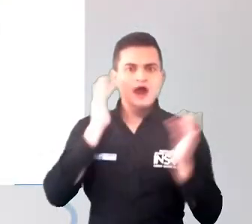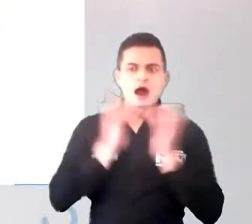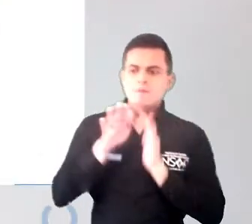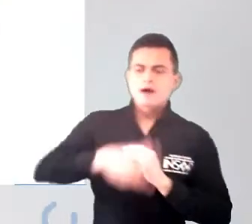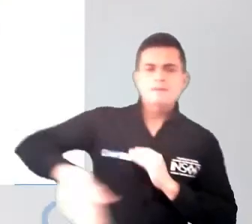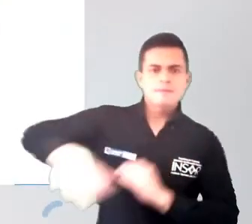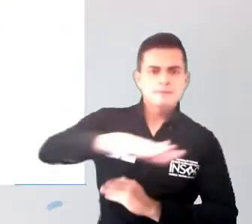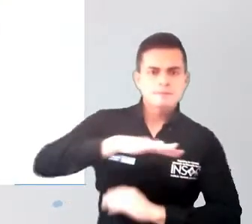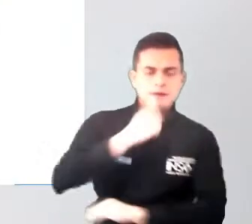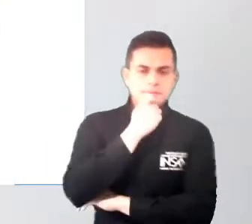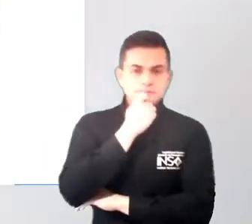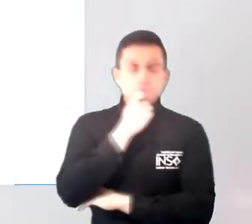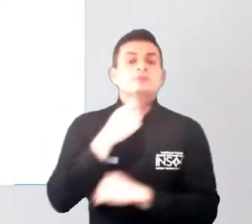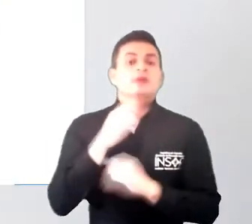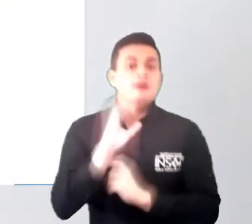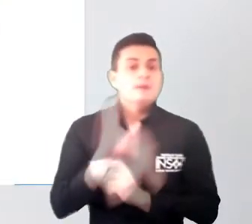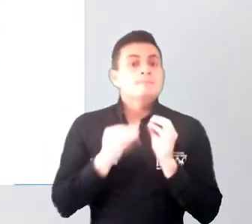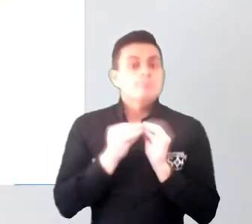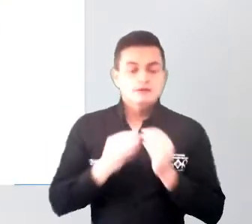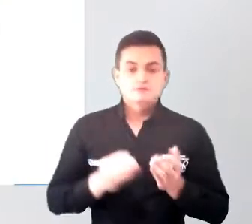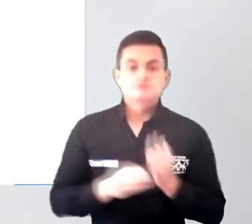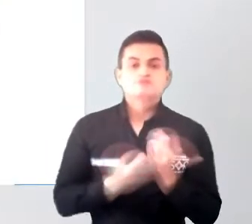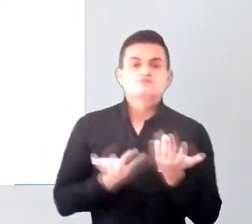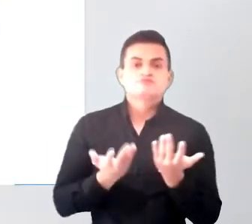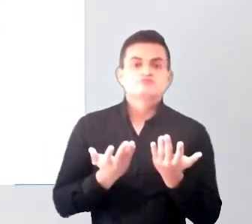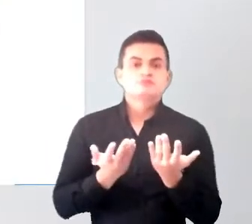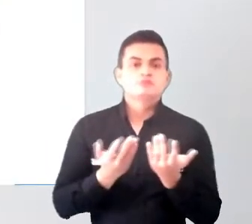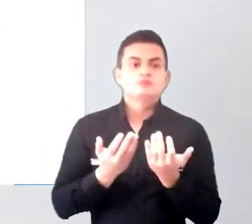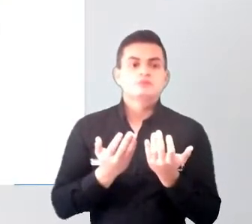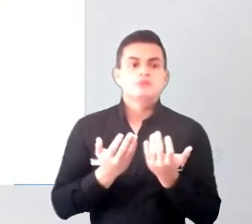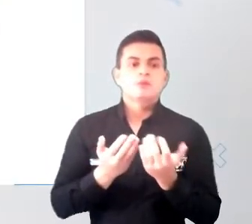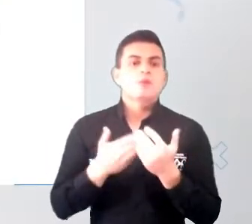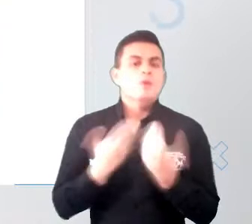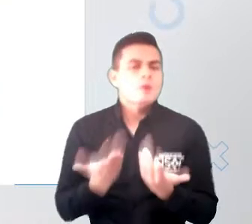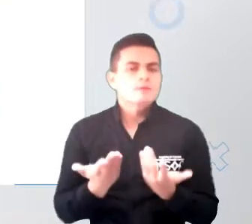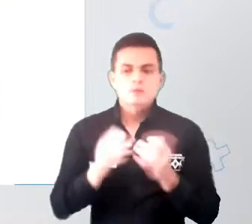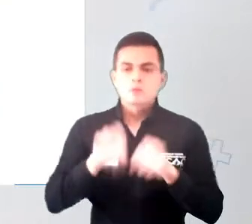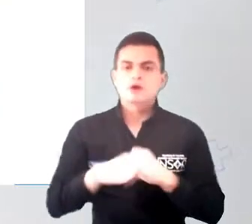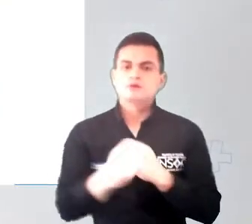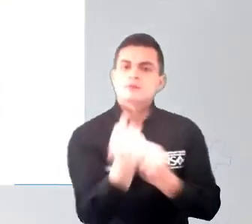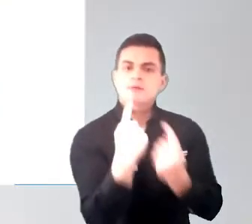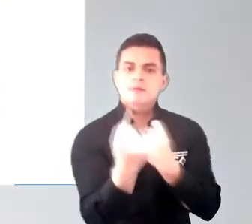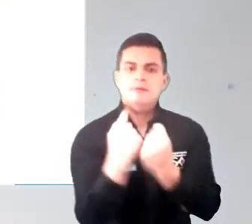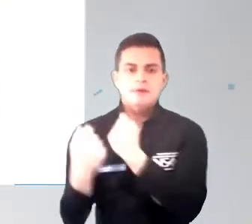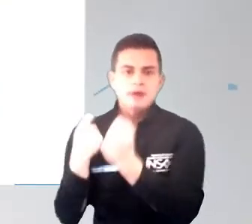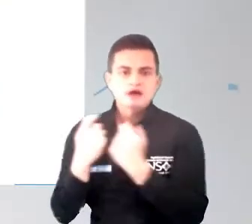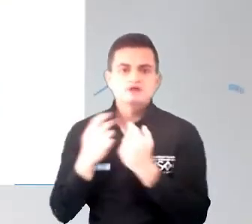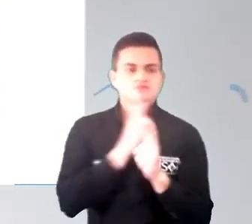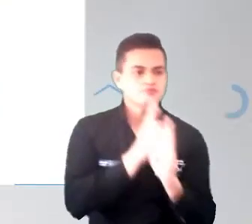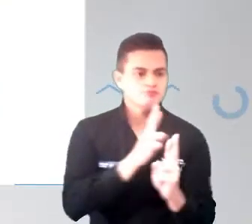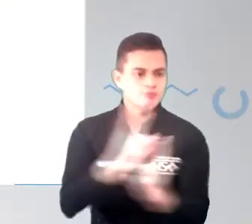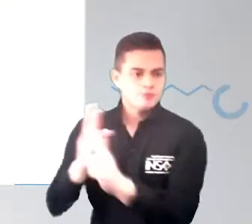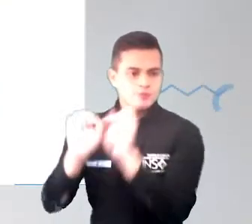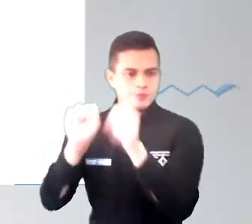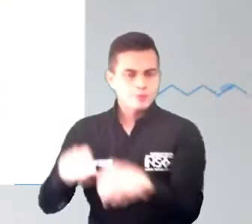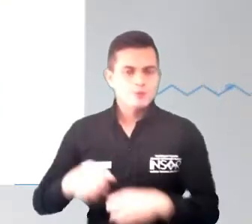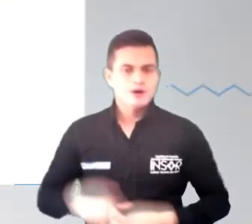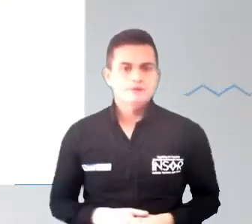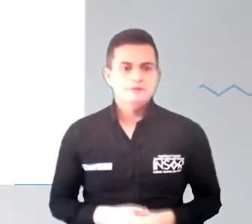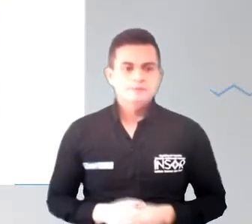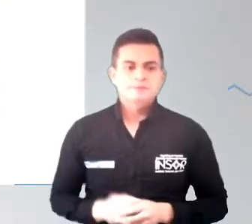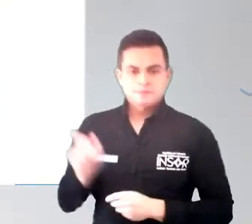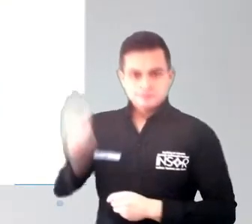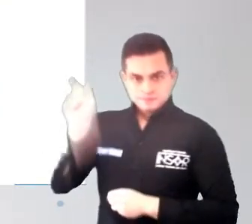último, tendremos espacio para preguntas y respuestas. Los dejo con la señora